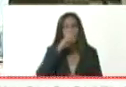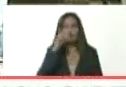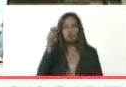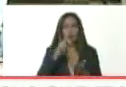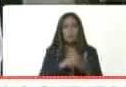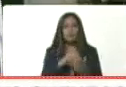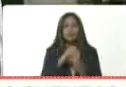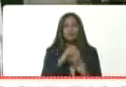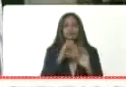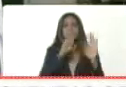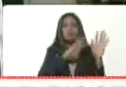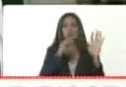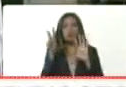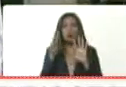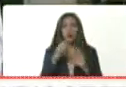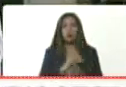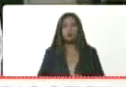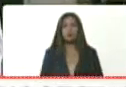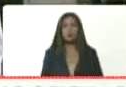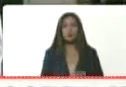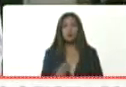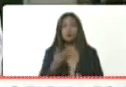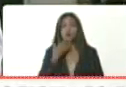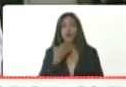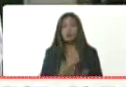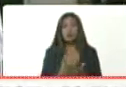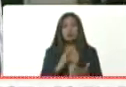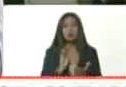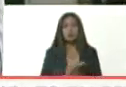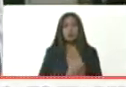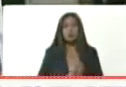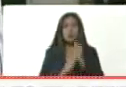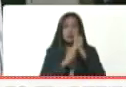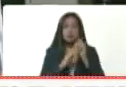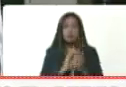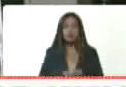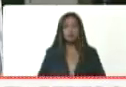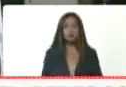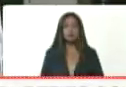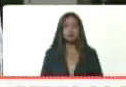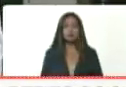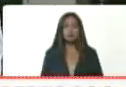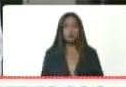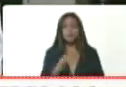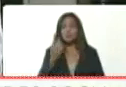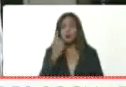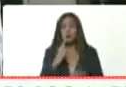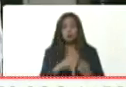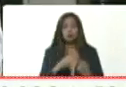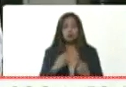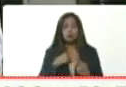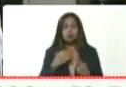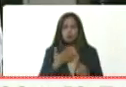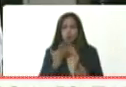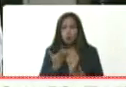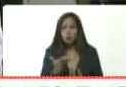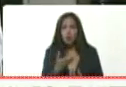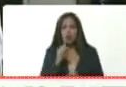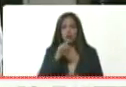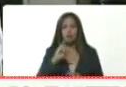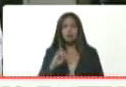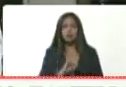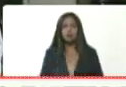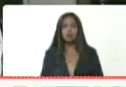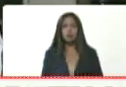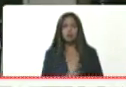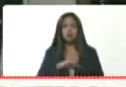2019 por favor william contreras muchas gracias comandante el presidente en primera instancia quiero comentarles que